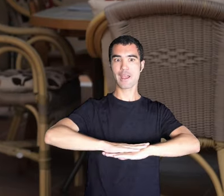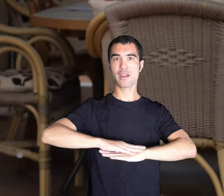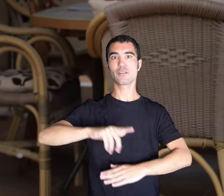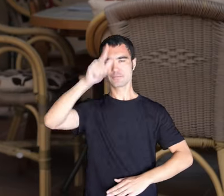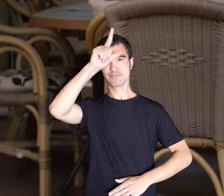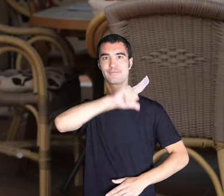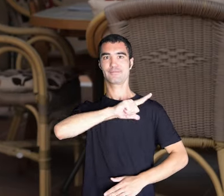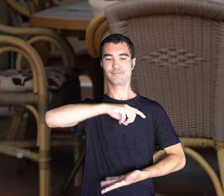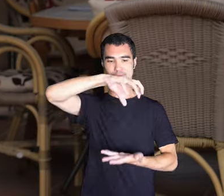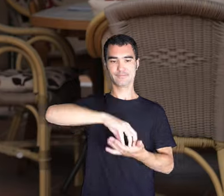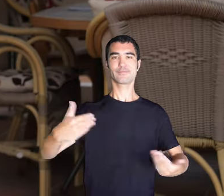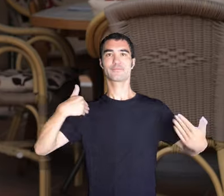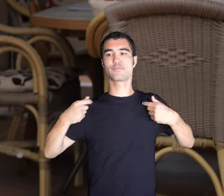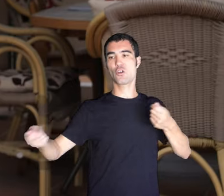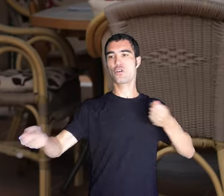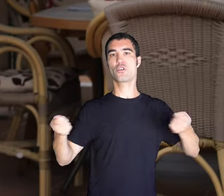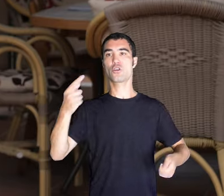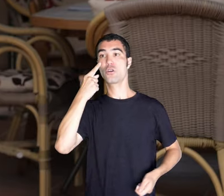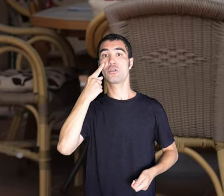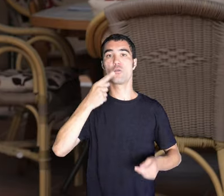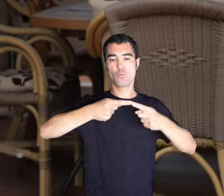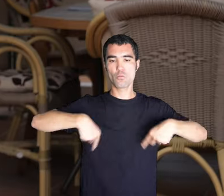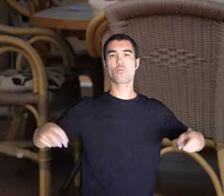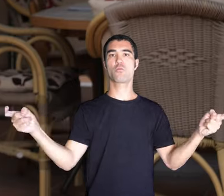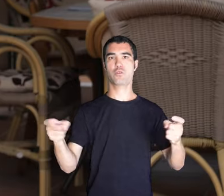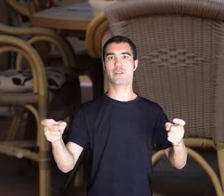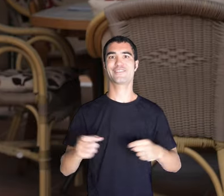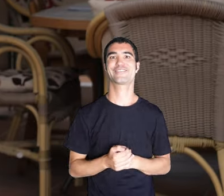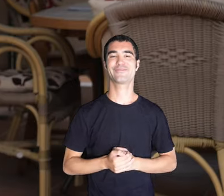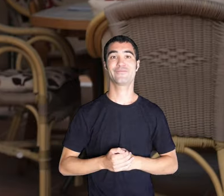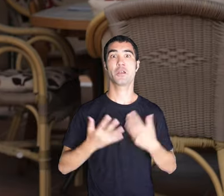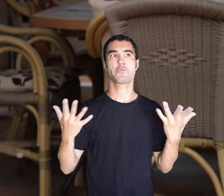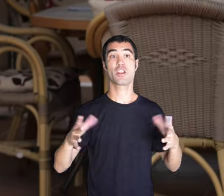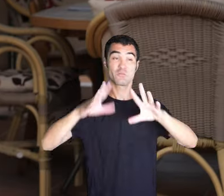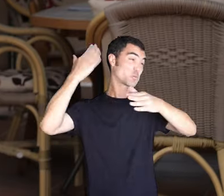puerto. Pero es verdad, todo estaba ya, bueno,